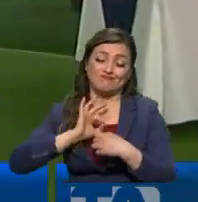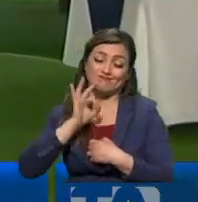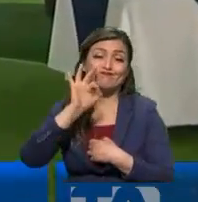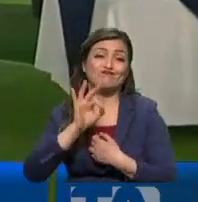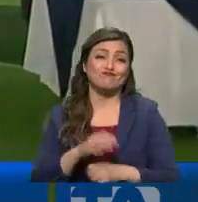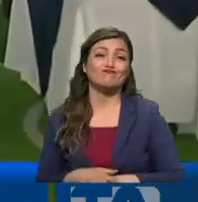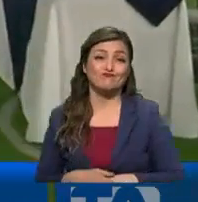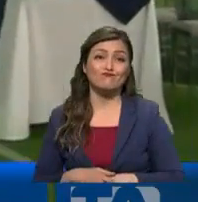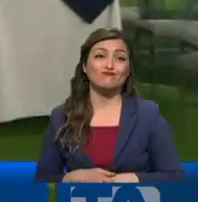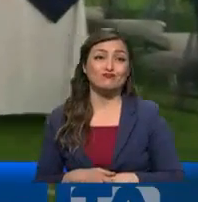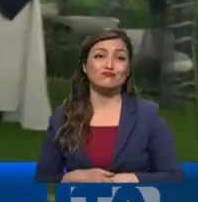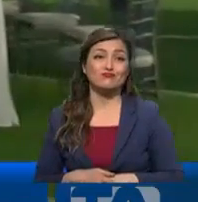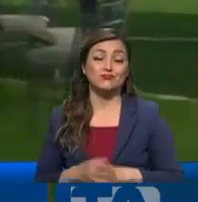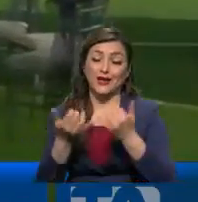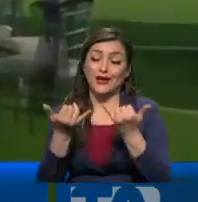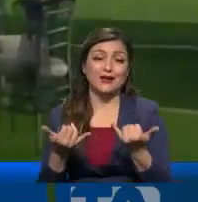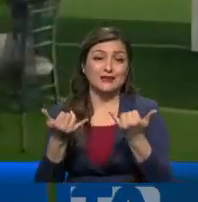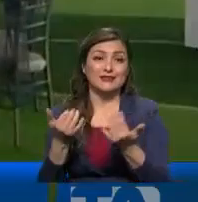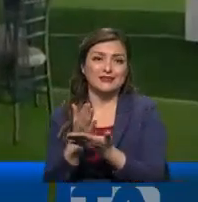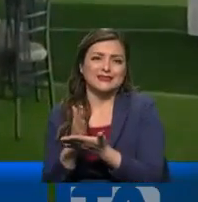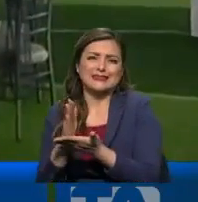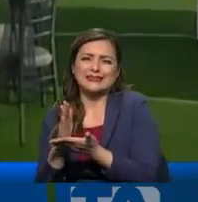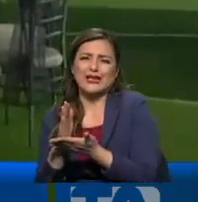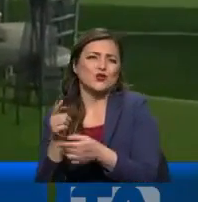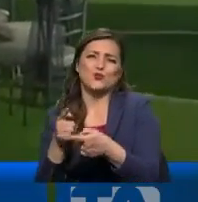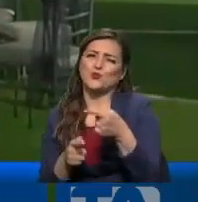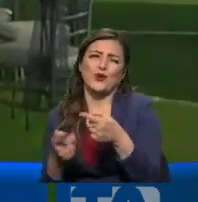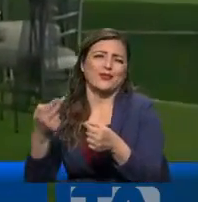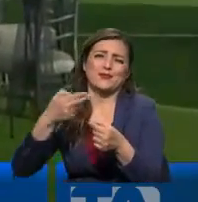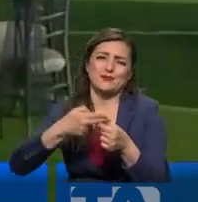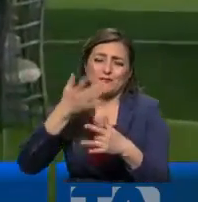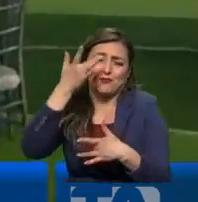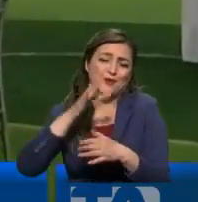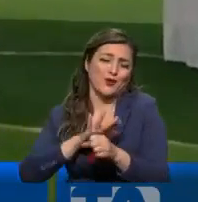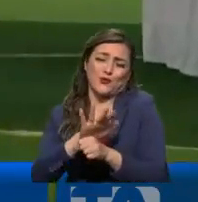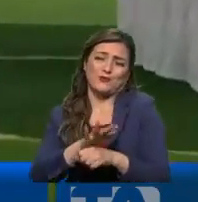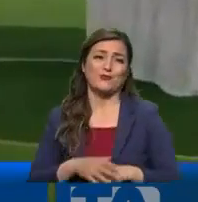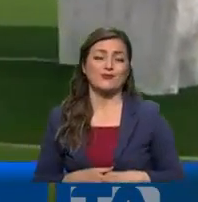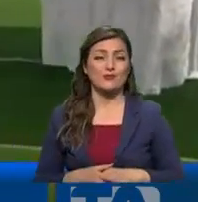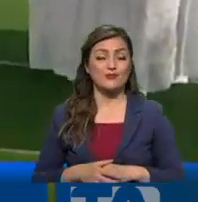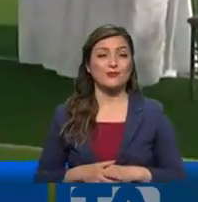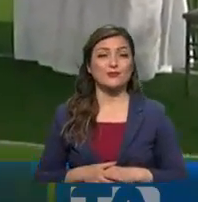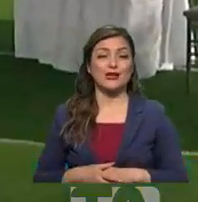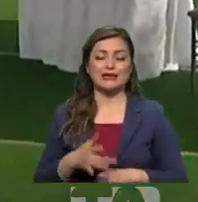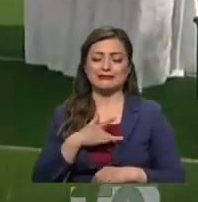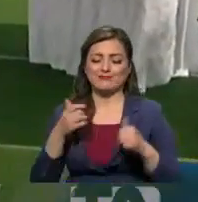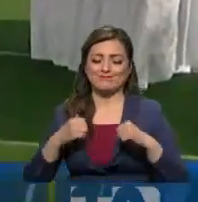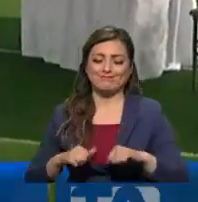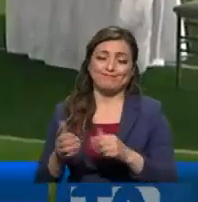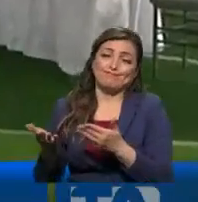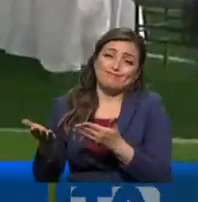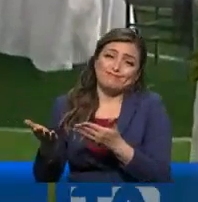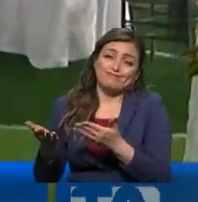el cual el día de hoy está excluida en esta incorporación presencial. Estamos tristes por ella,